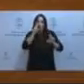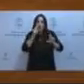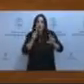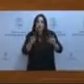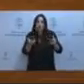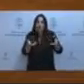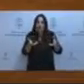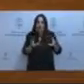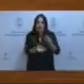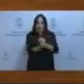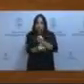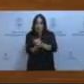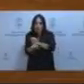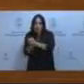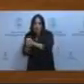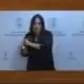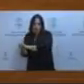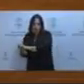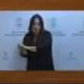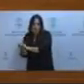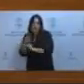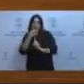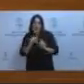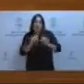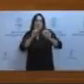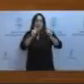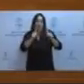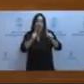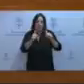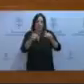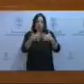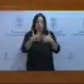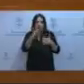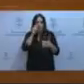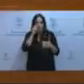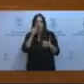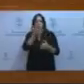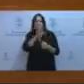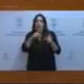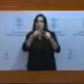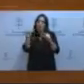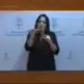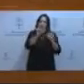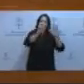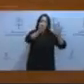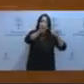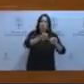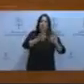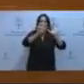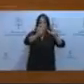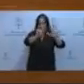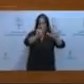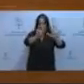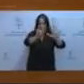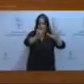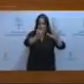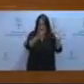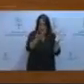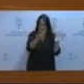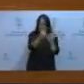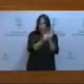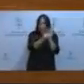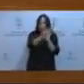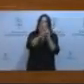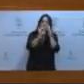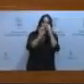brote de cuando se inicia una industria turística incipiente en un sitio. Bueno, pues el occidente de Asturias tiene el 6,6. Es un dato del PRESTA en 2012. Yo le he